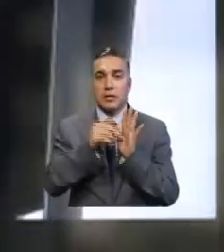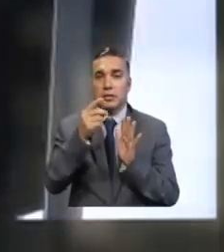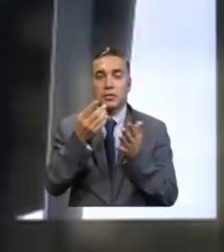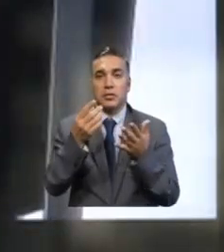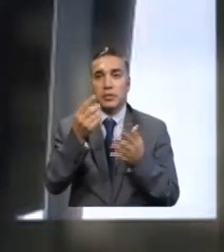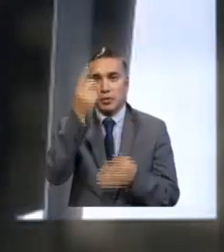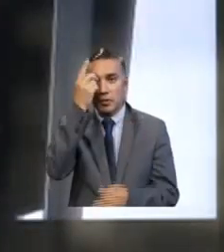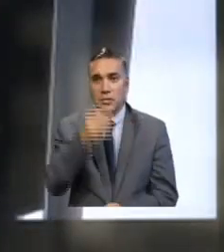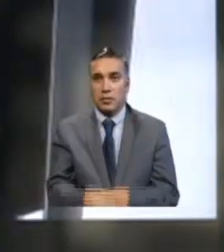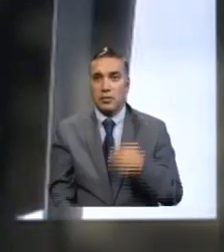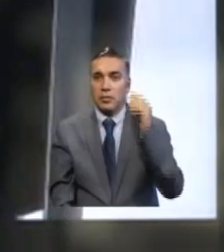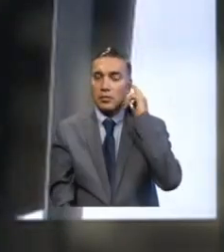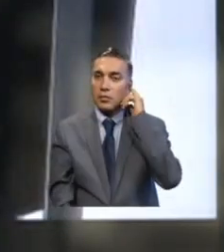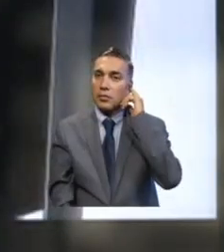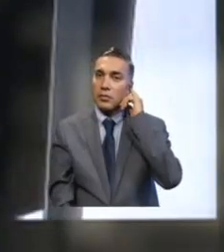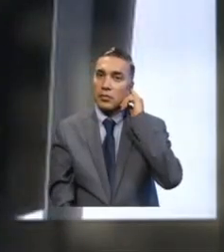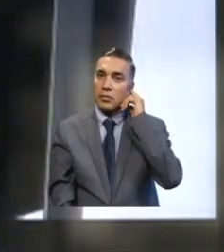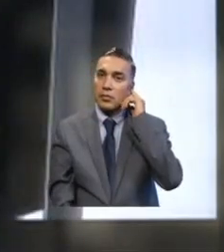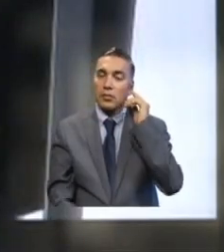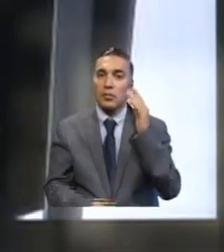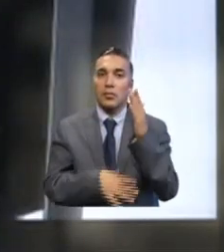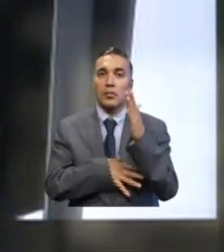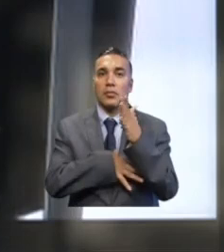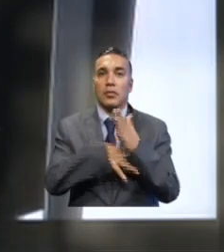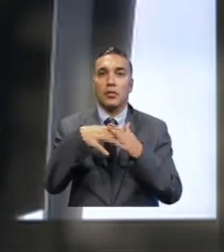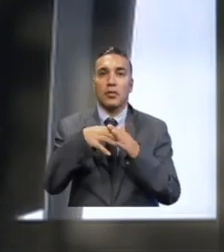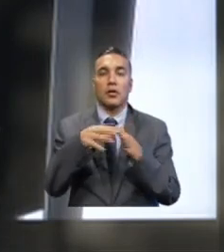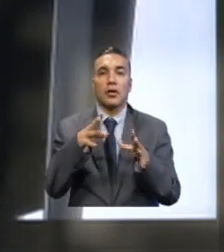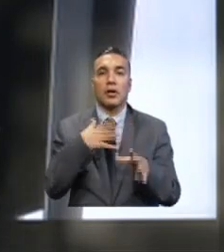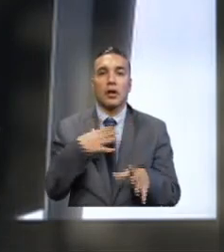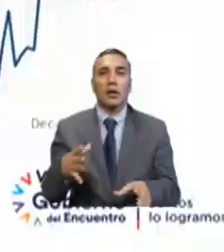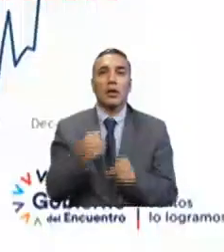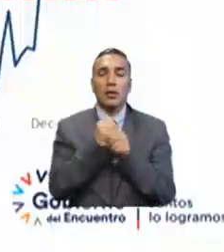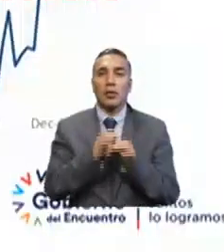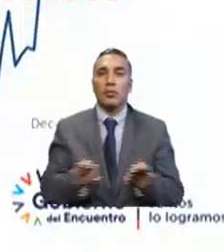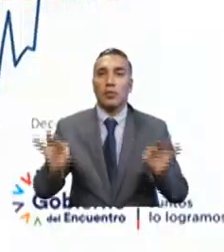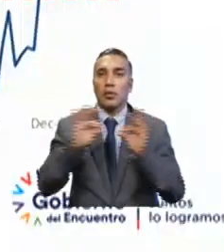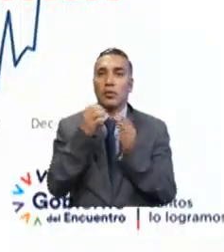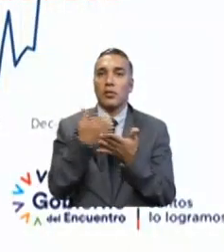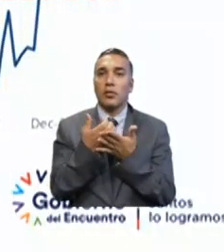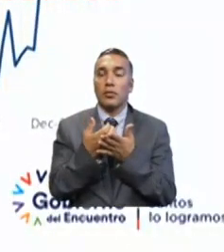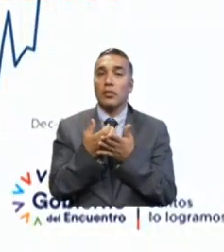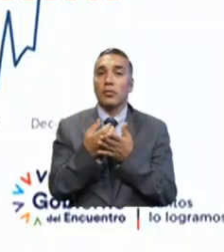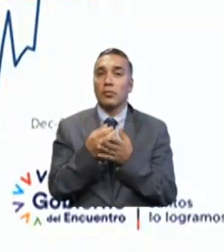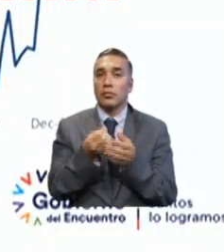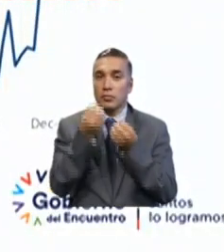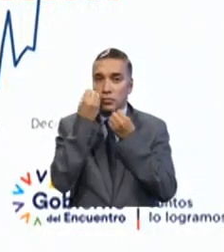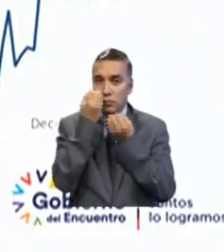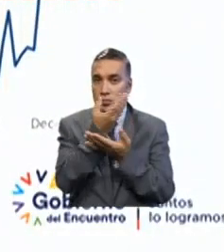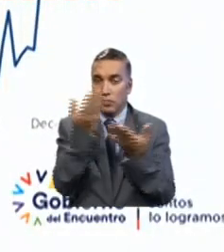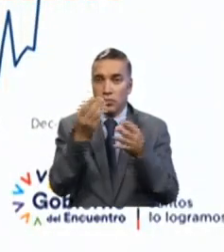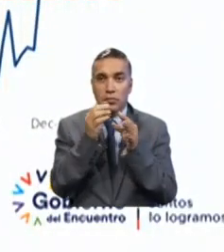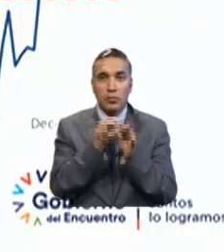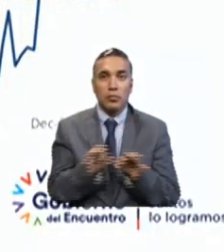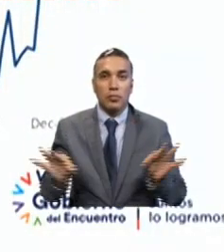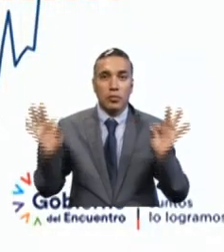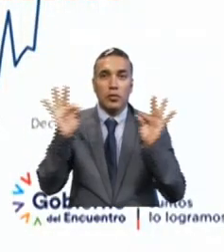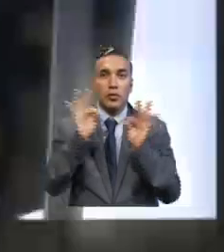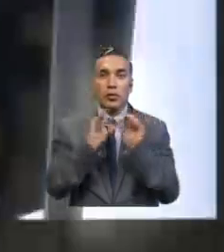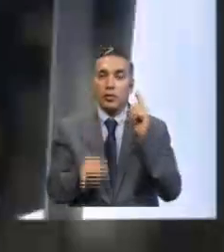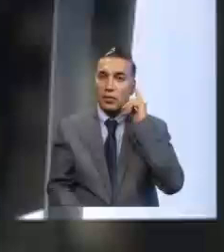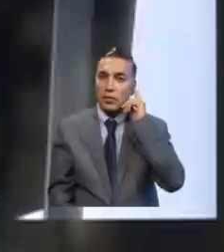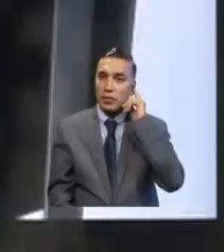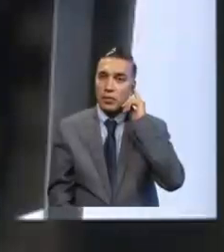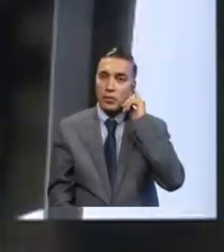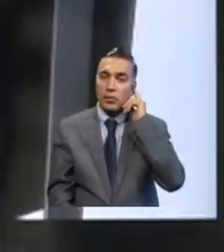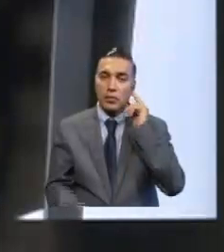exportaciones no petroleras están creciendo y se están recuperando de forma importante. Los datos muestran también un repunte importante de las remesas recibidas.